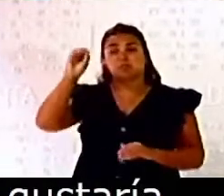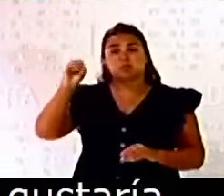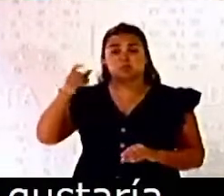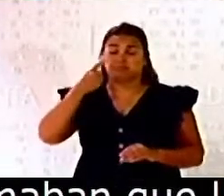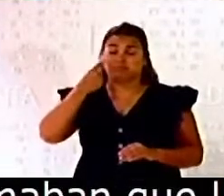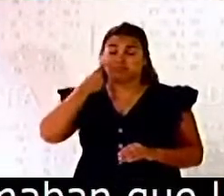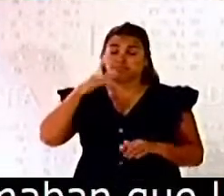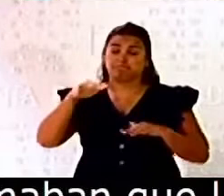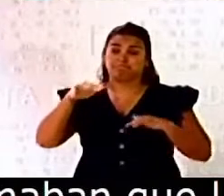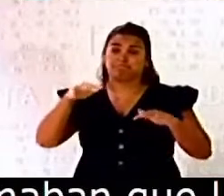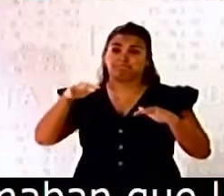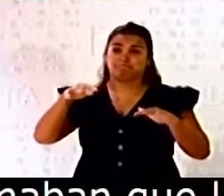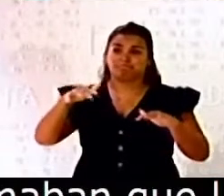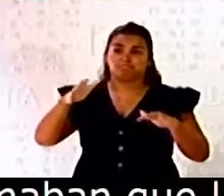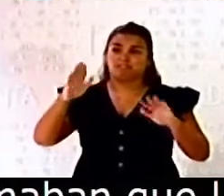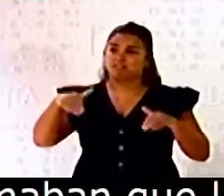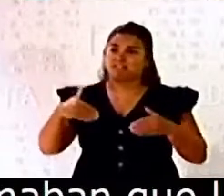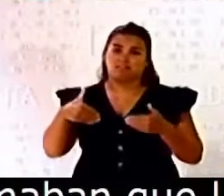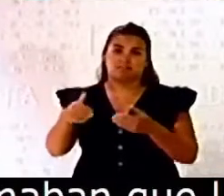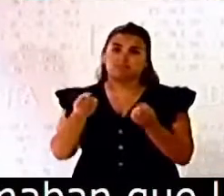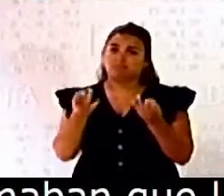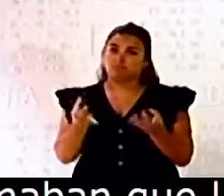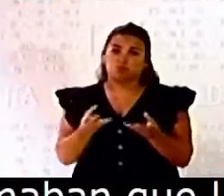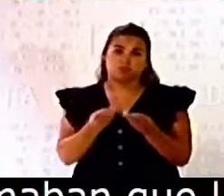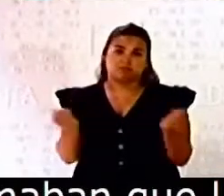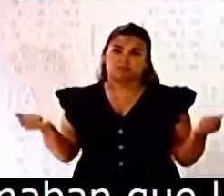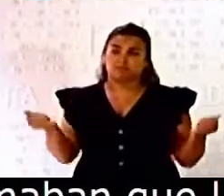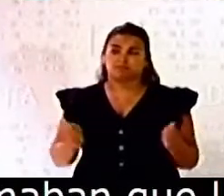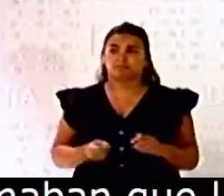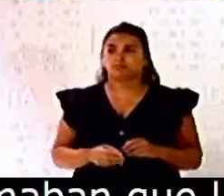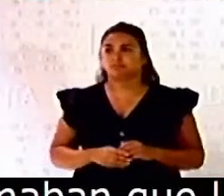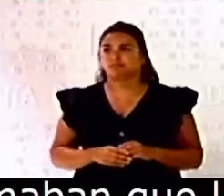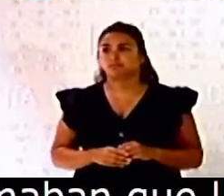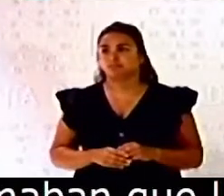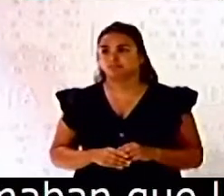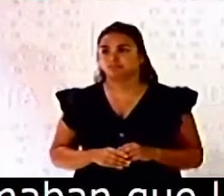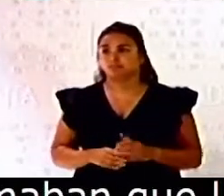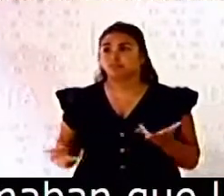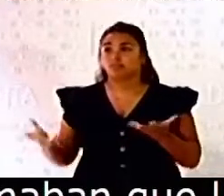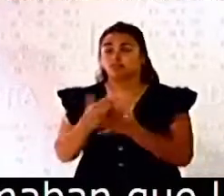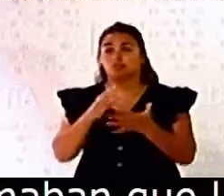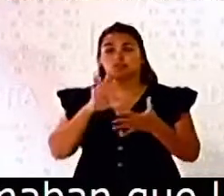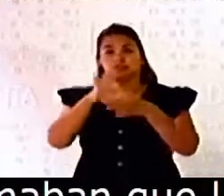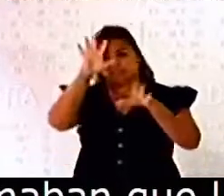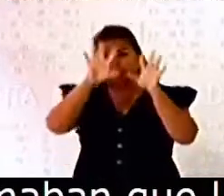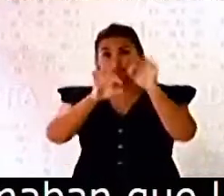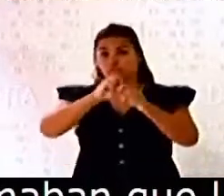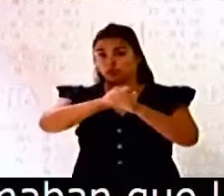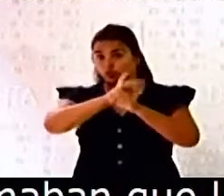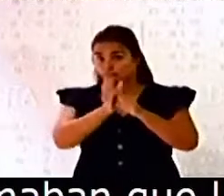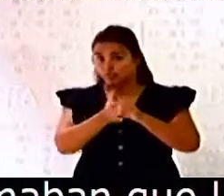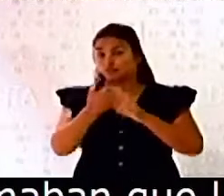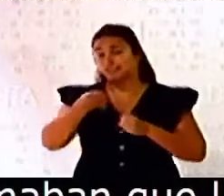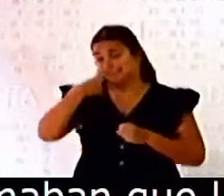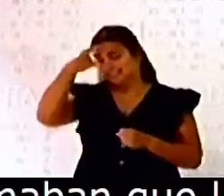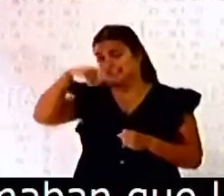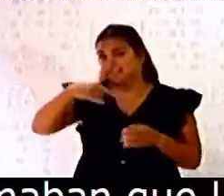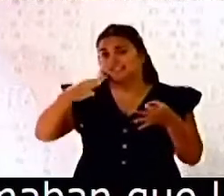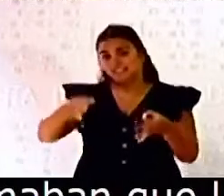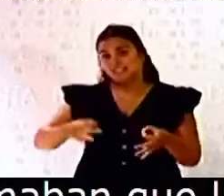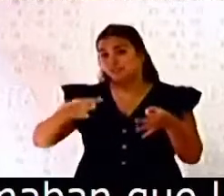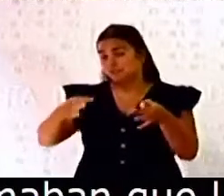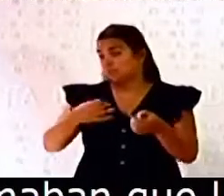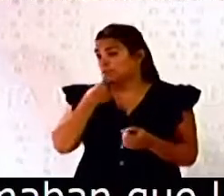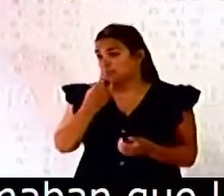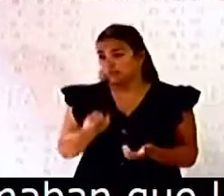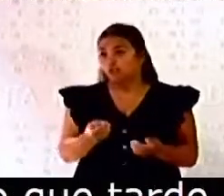de recuperación, tenía que decaer más pronto que tarde. De todo lo que tenga que ver con las decisiones COVID, ya sabe que siempre les invito